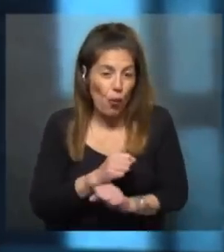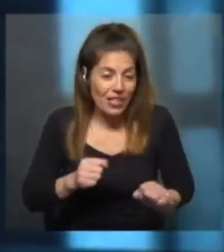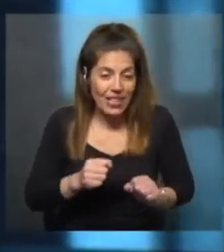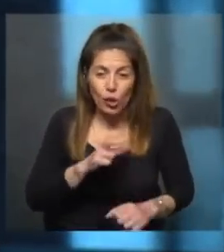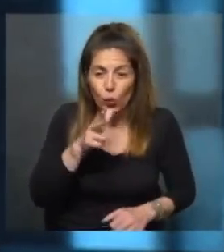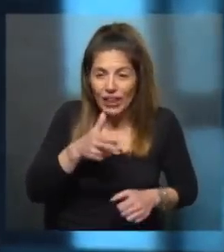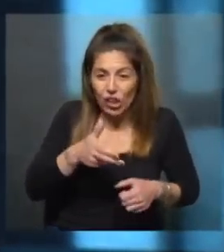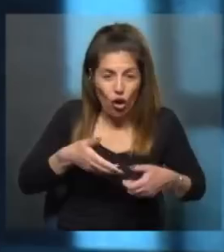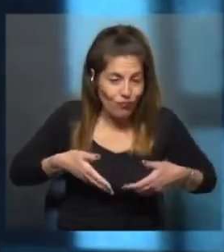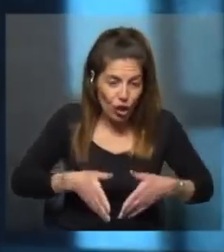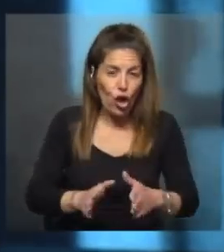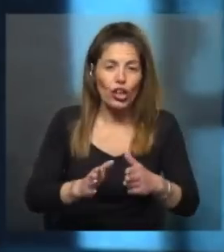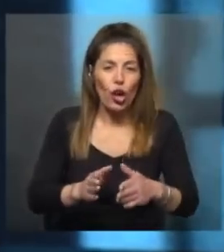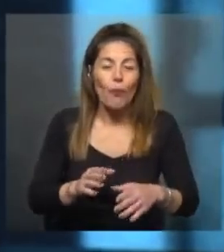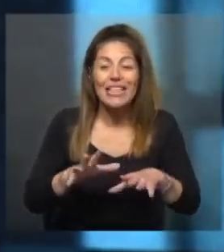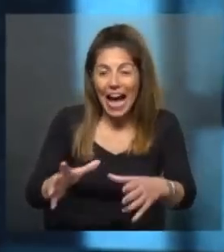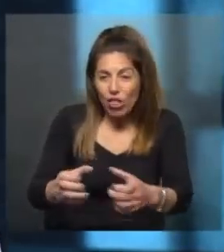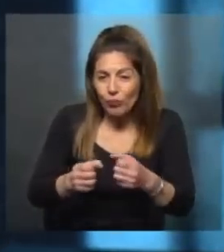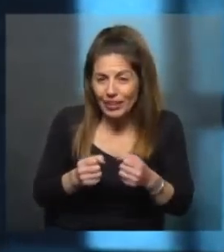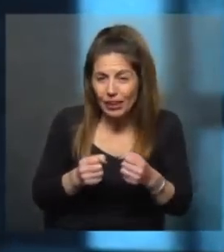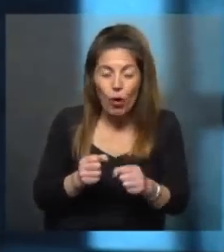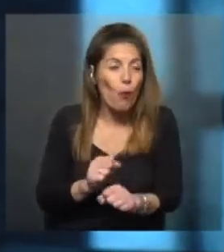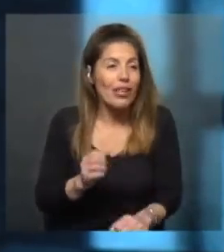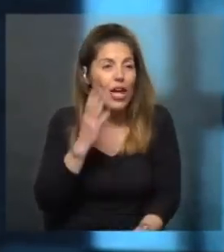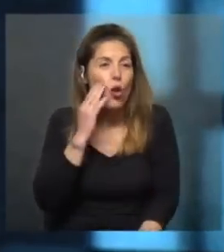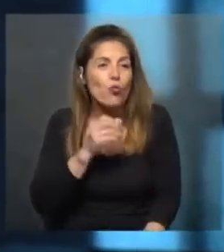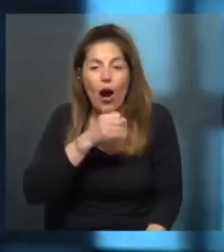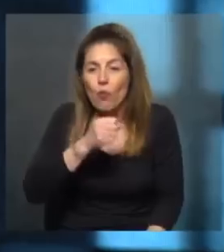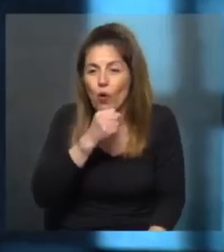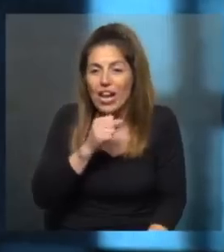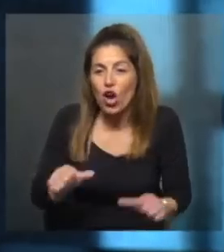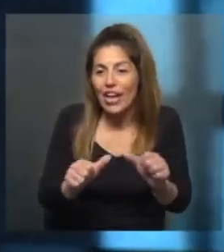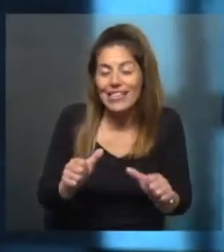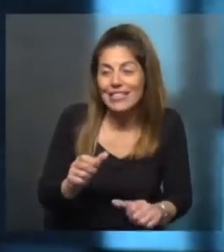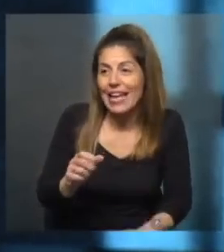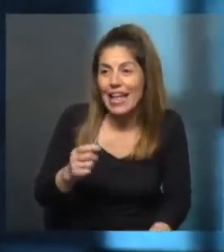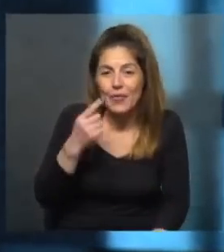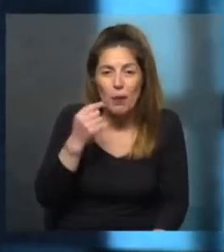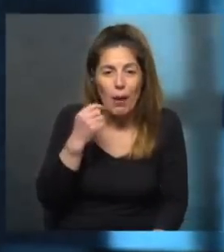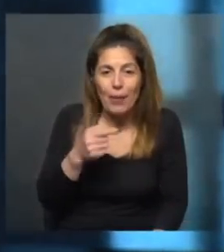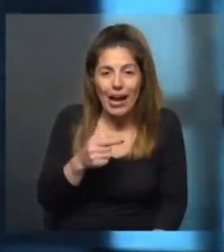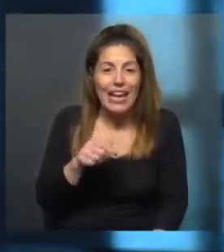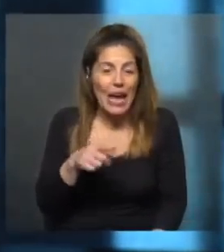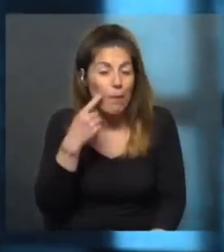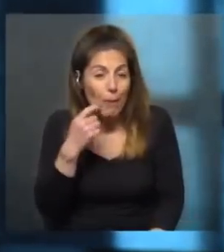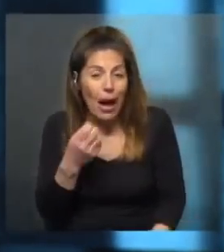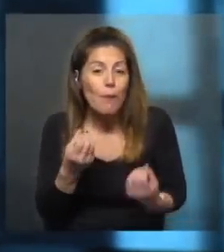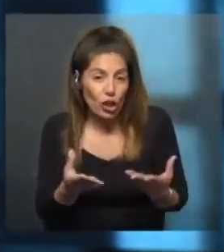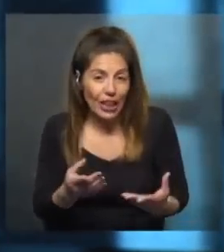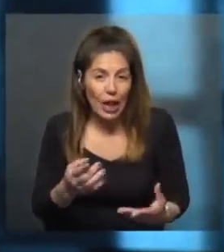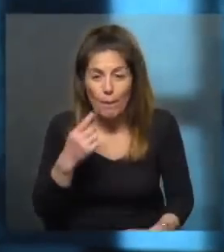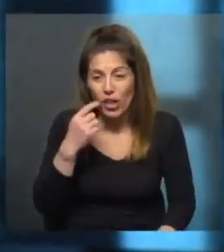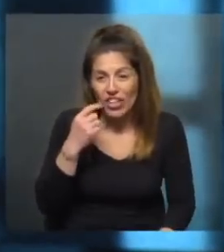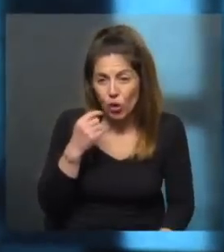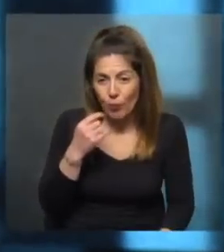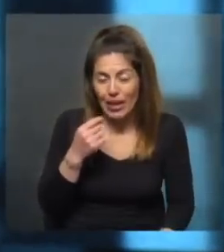ser tu hijo adoptivo puede ser un abuelo que hace de papá una abuela es papá porque es varón pero en